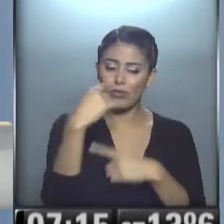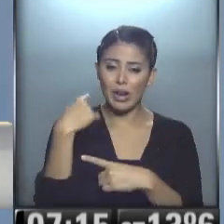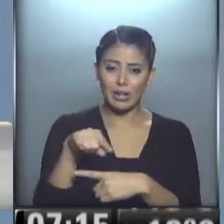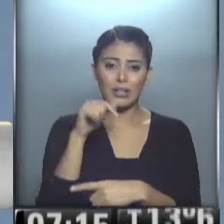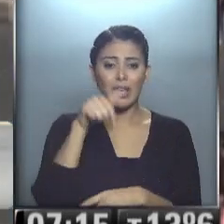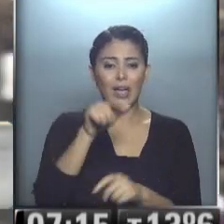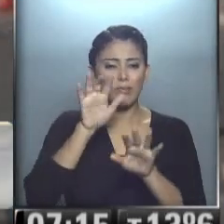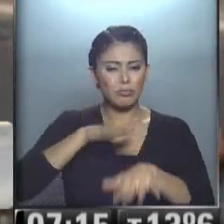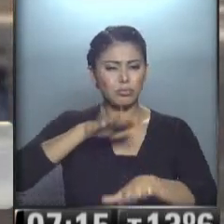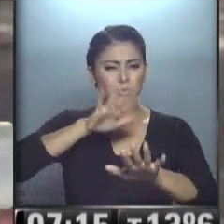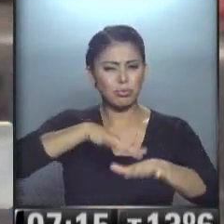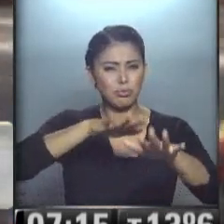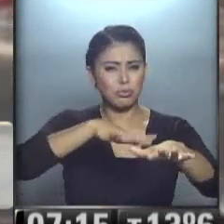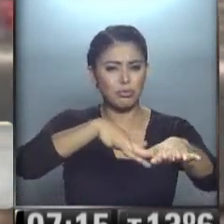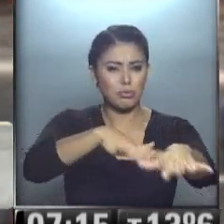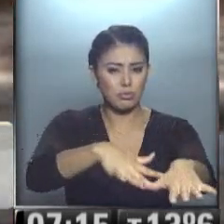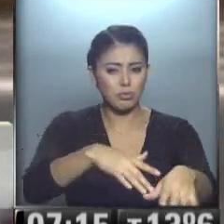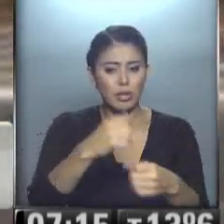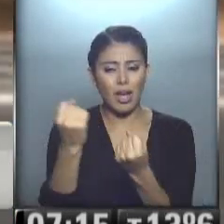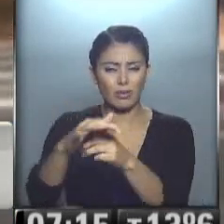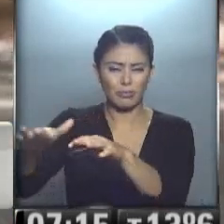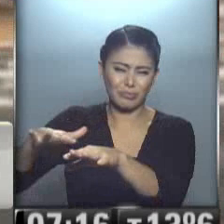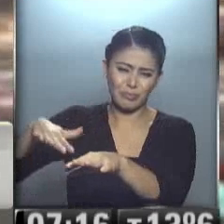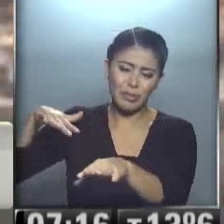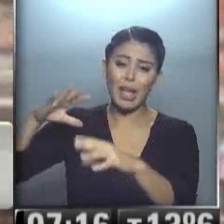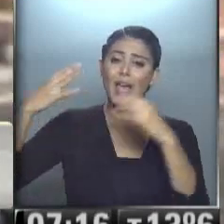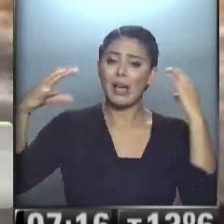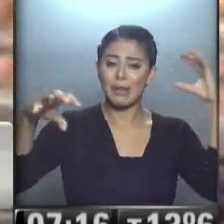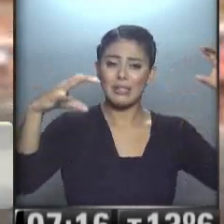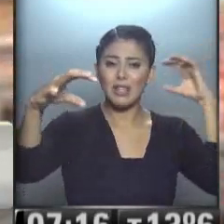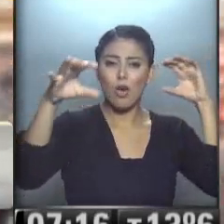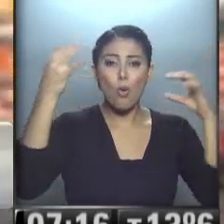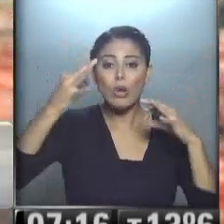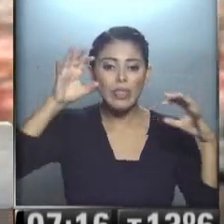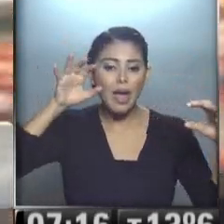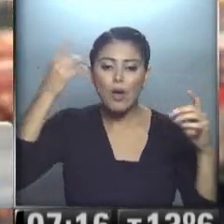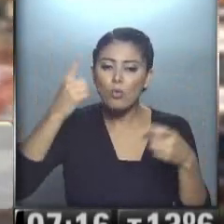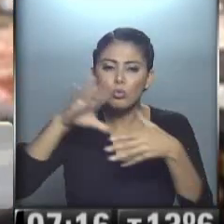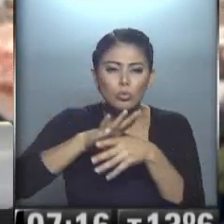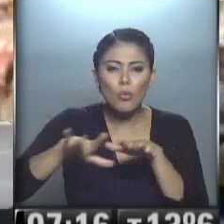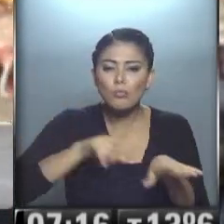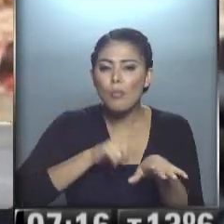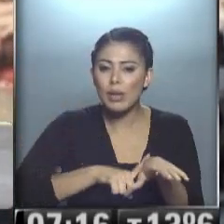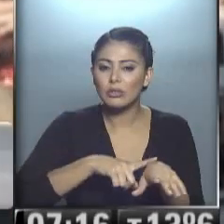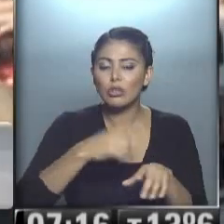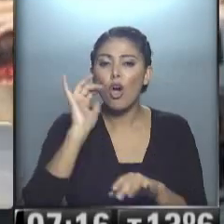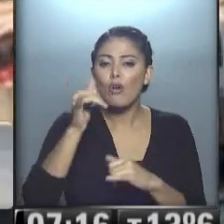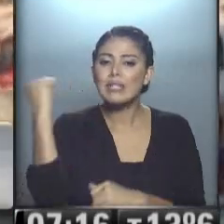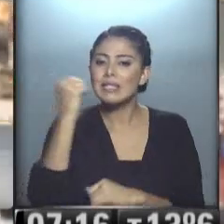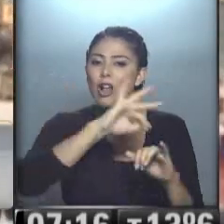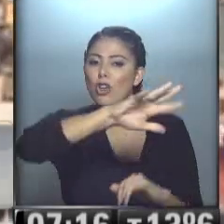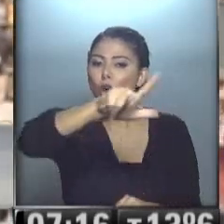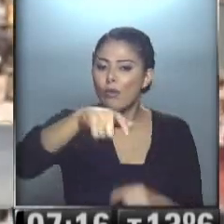se realizaron las marchas prácticamente colapsadas, cámaras de seguridad que registraban el momento en el que algunos jóvenes trataban de saquear